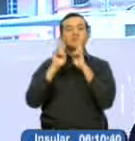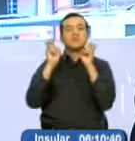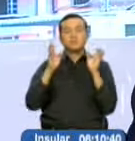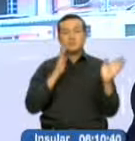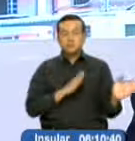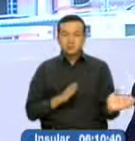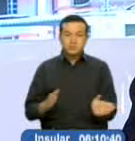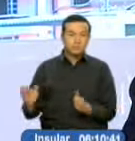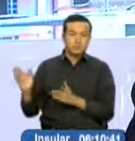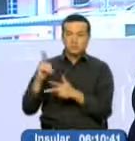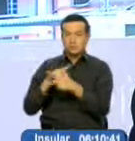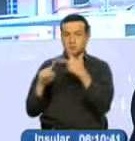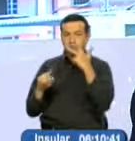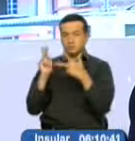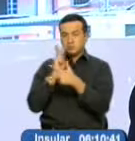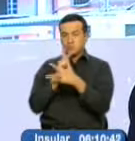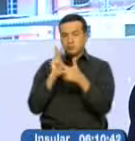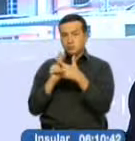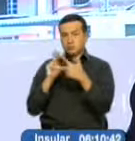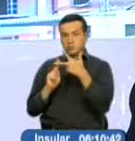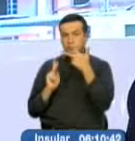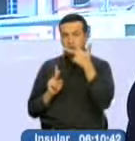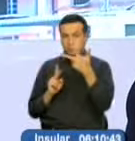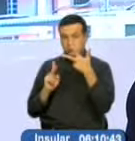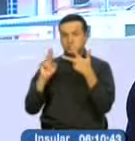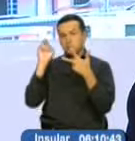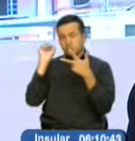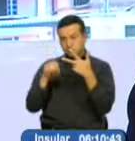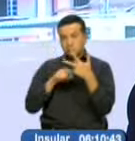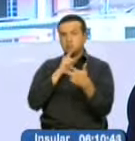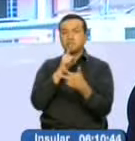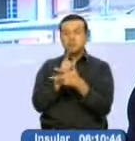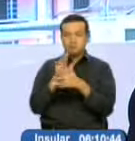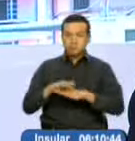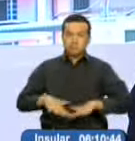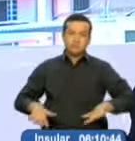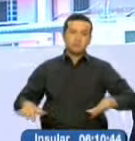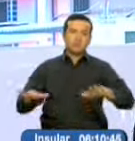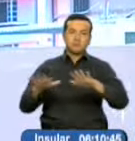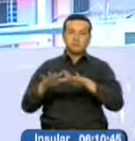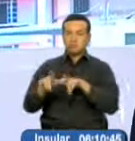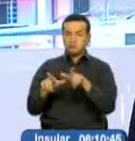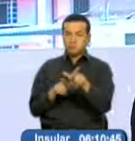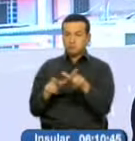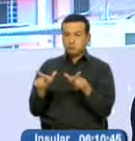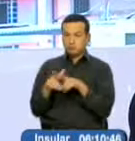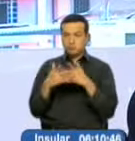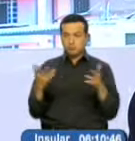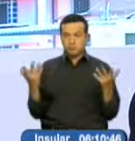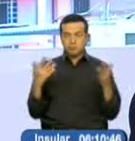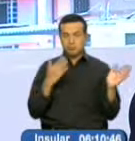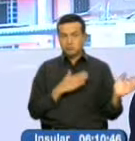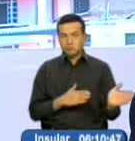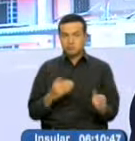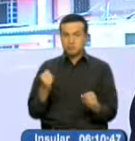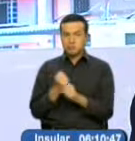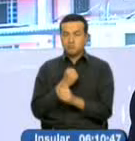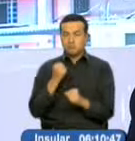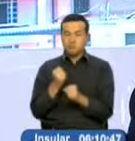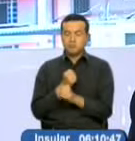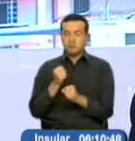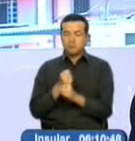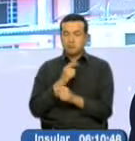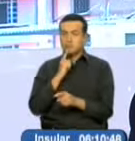logísticos. Digamos, esas son las 3 conceptualizaciones para las cuales están configuradas las sedes. Y en ese sentido se ha venido trabajando justamente